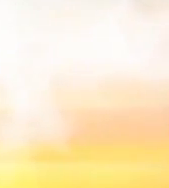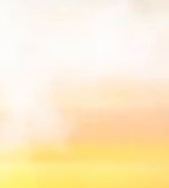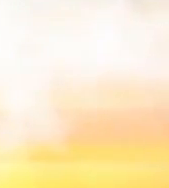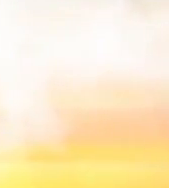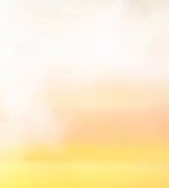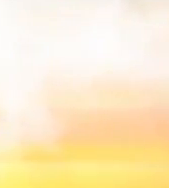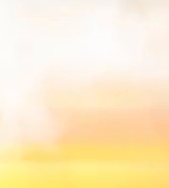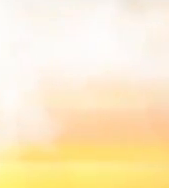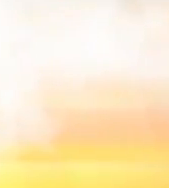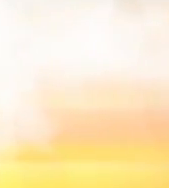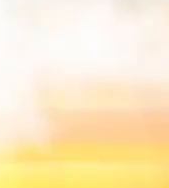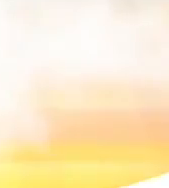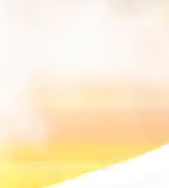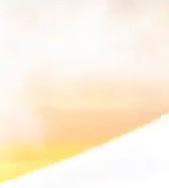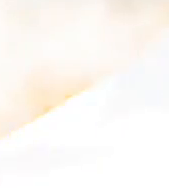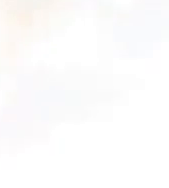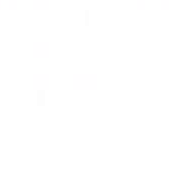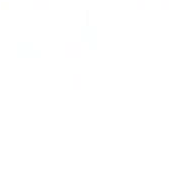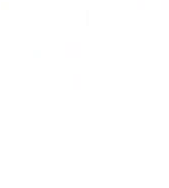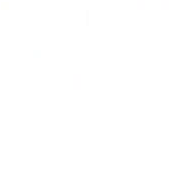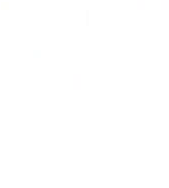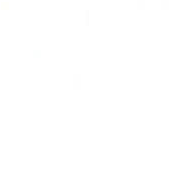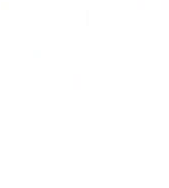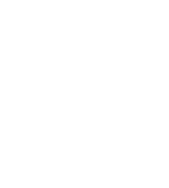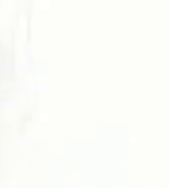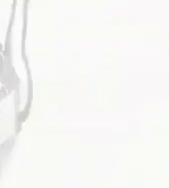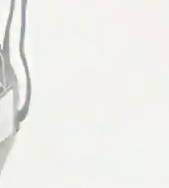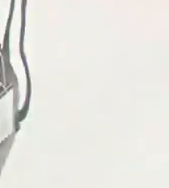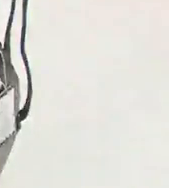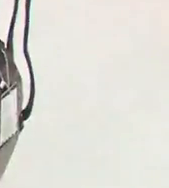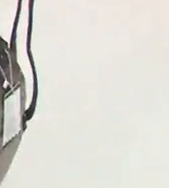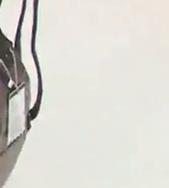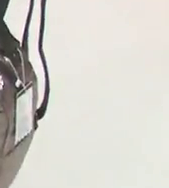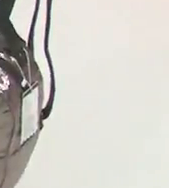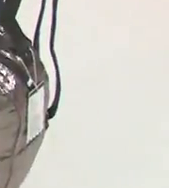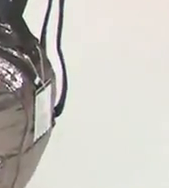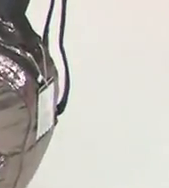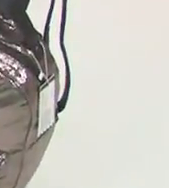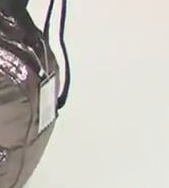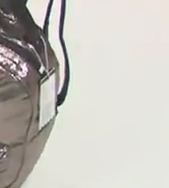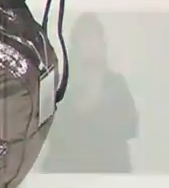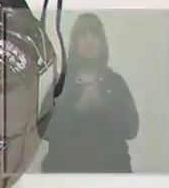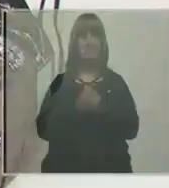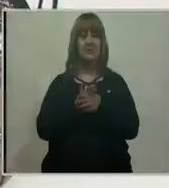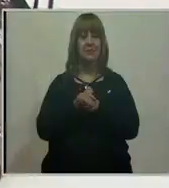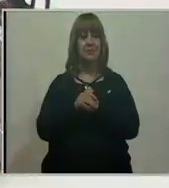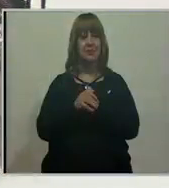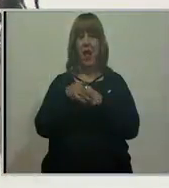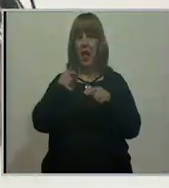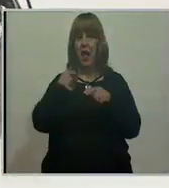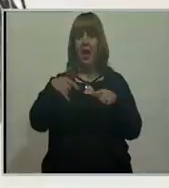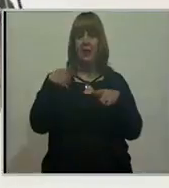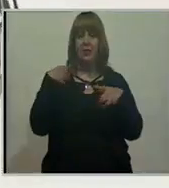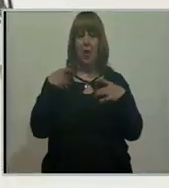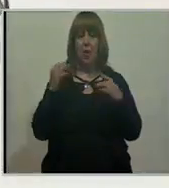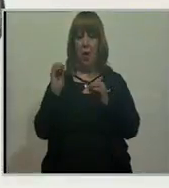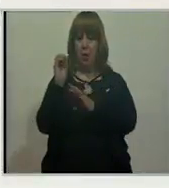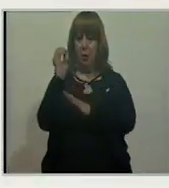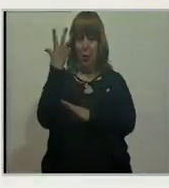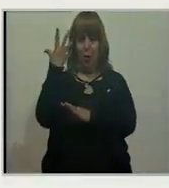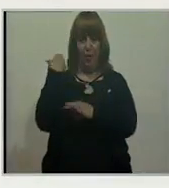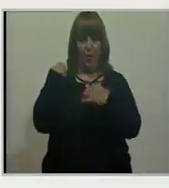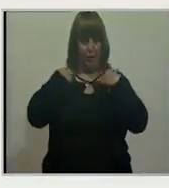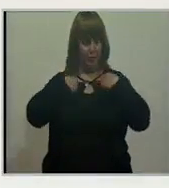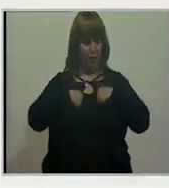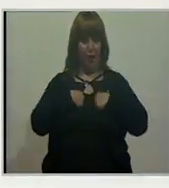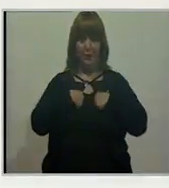a vivir un día bien mesura. Moda y comodidad. Esto es lo que te ofrece la Cibeles, la mochila para la mujer